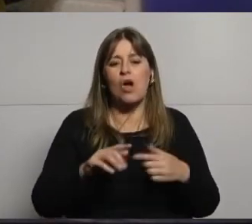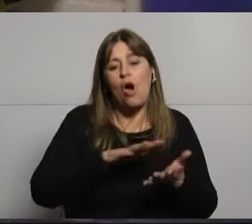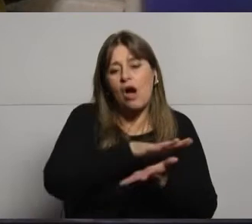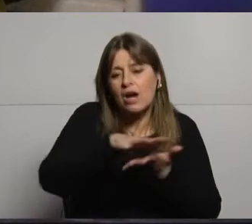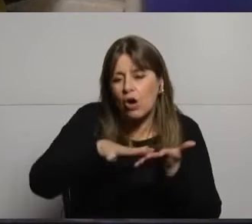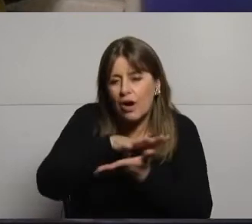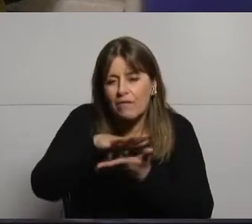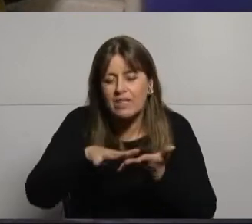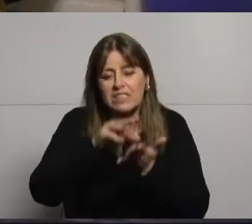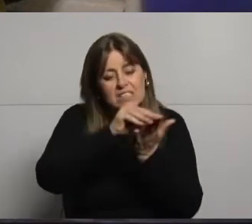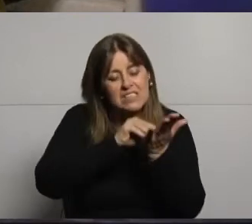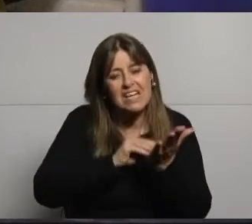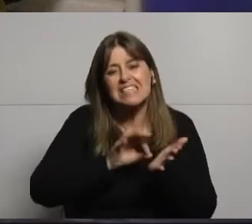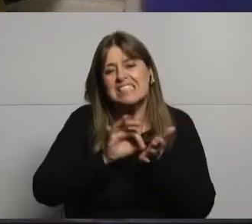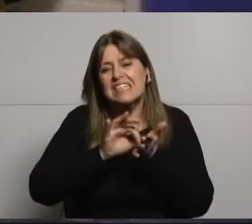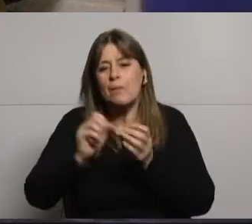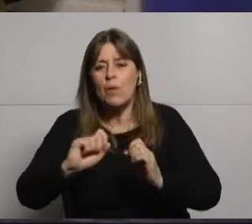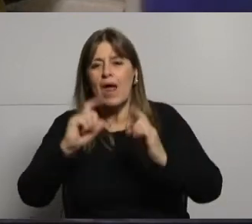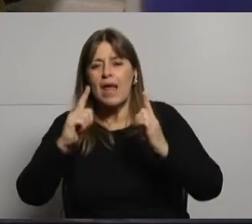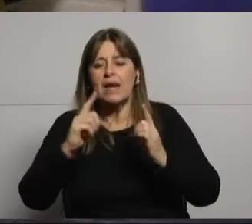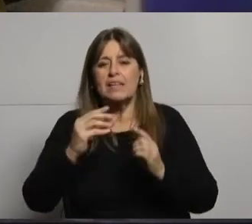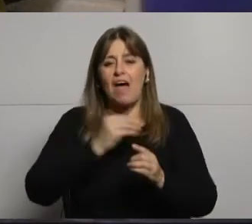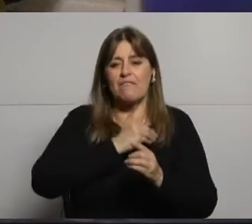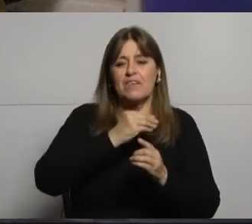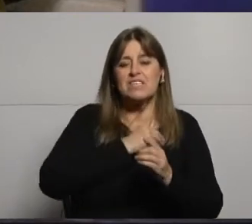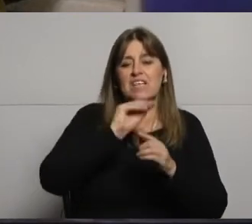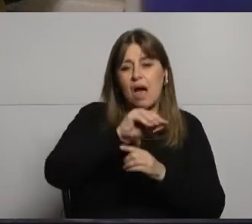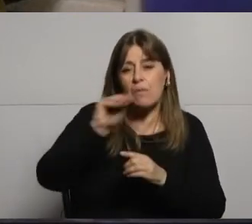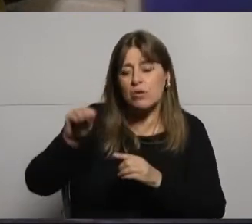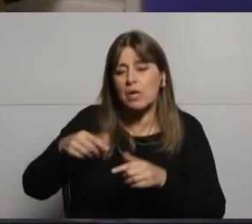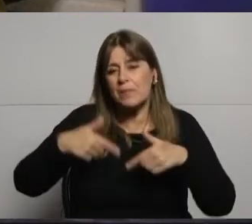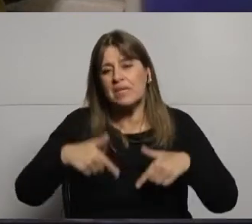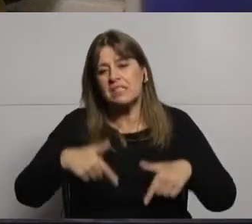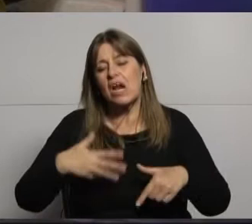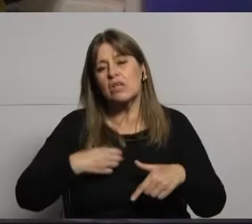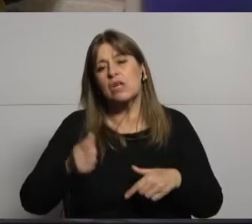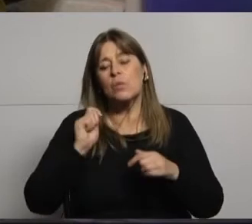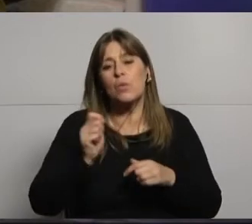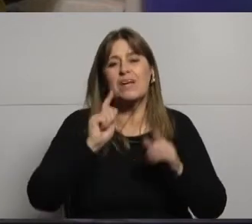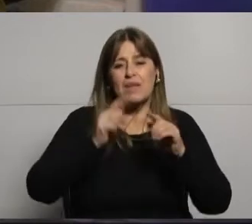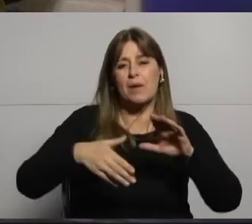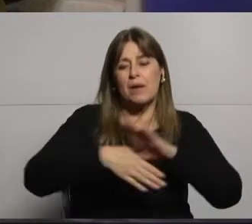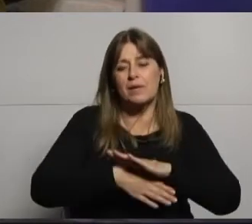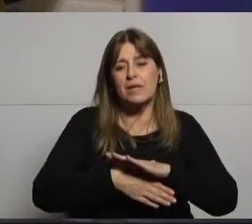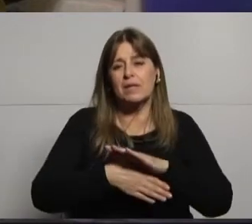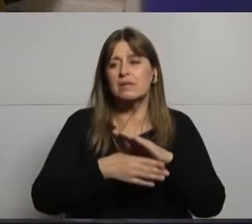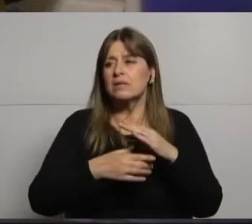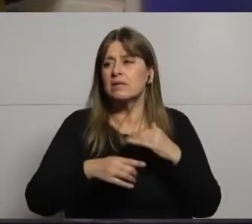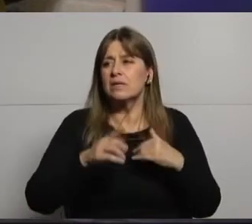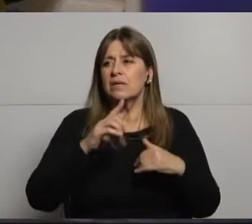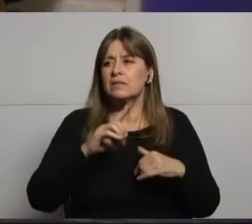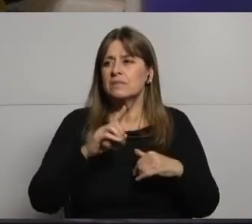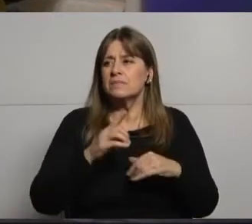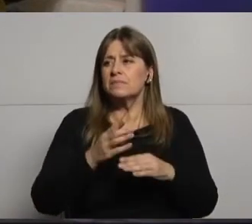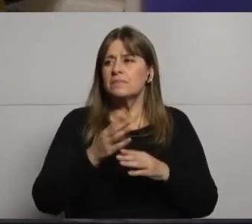georreferenciamos los casos, tenemos sistemas de alerta donde avisamos al Ministerio y avisamos al MIDES. Sí, capaz que un poquito más